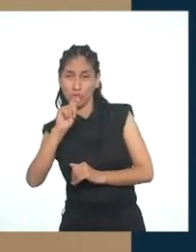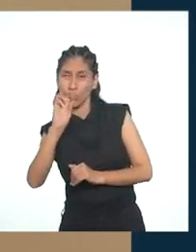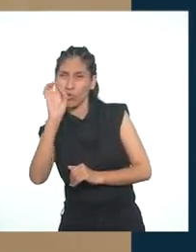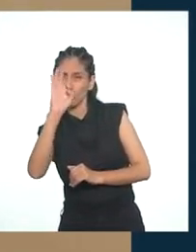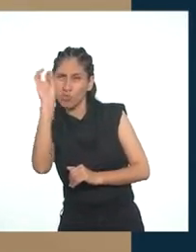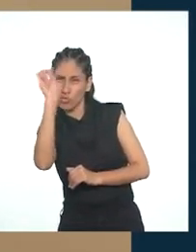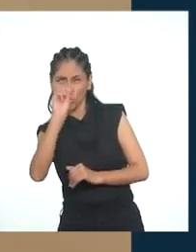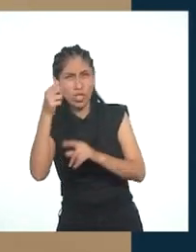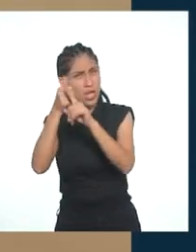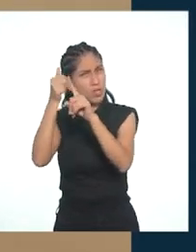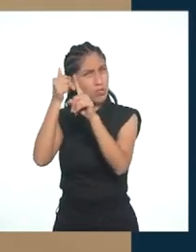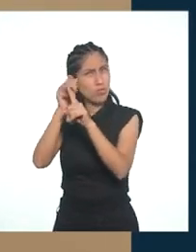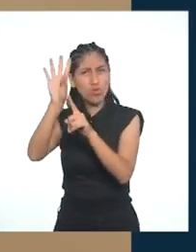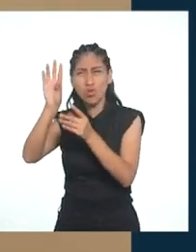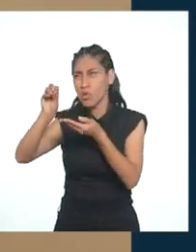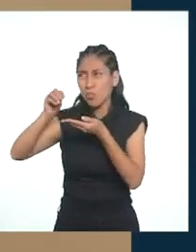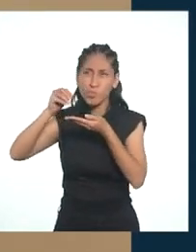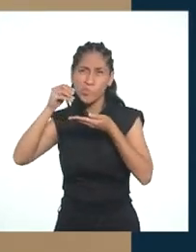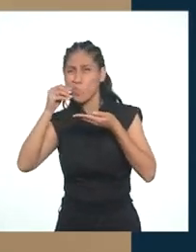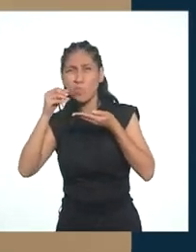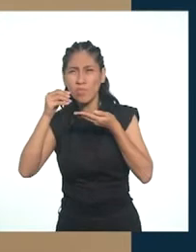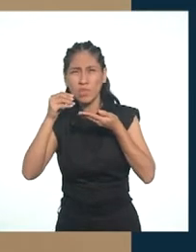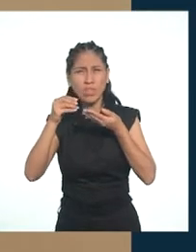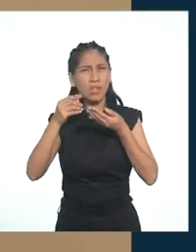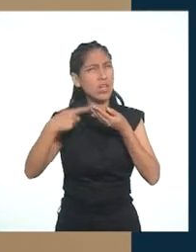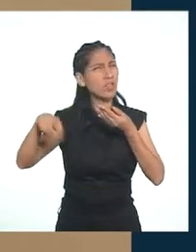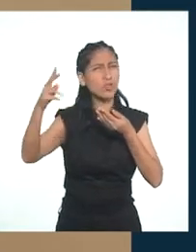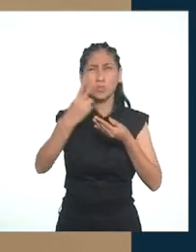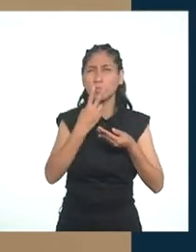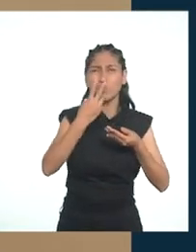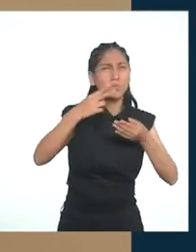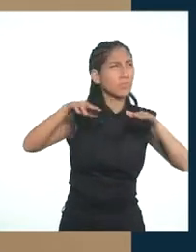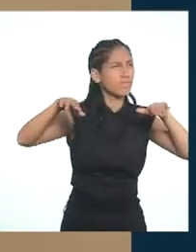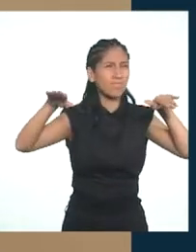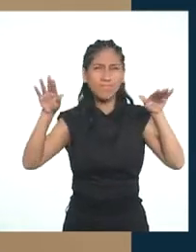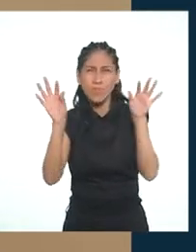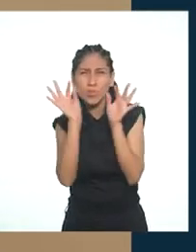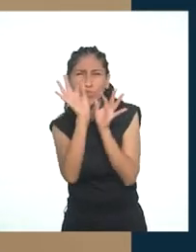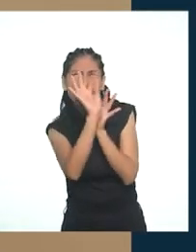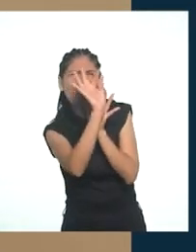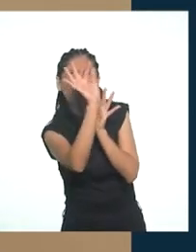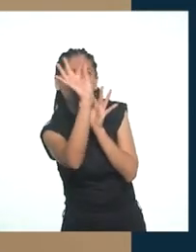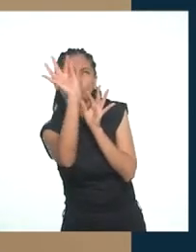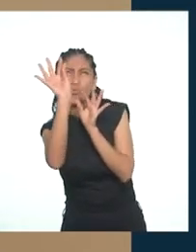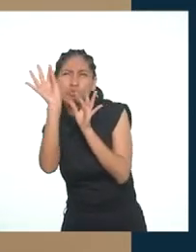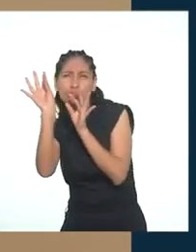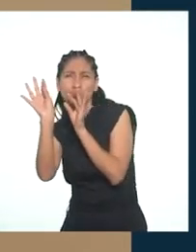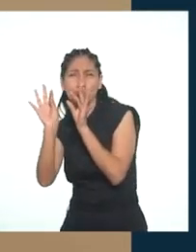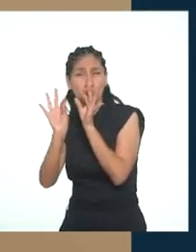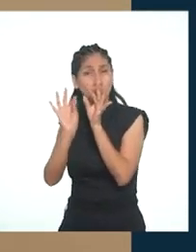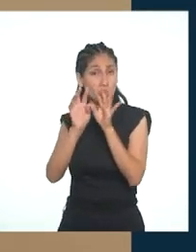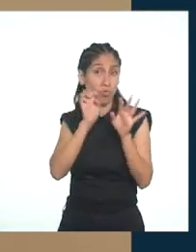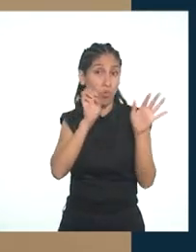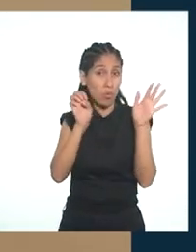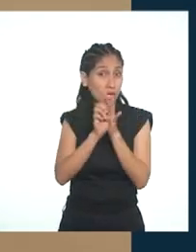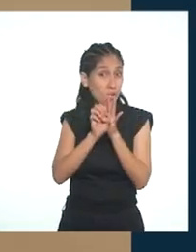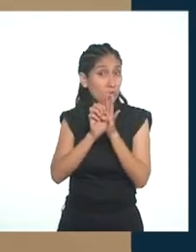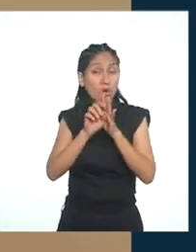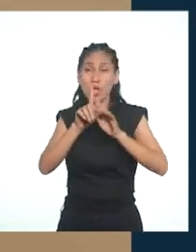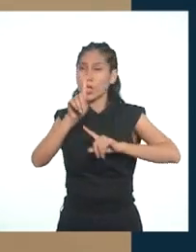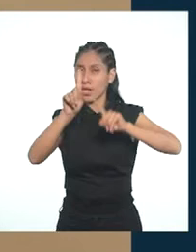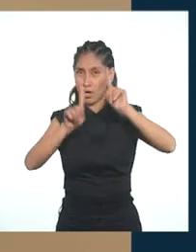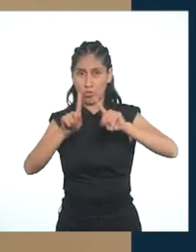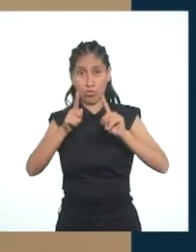Viven en ambientes extremos, en lugares de altas temperaturas, como las fuentes hidrotermales, donde